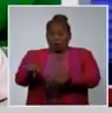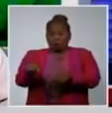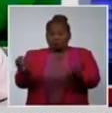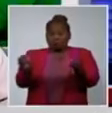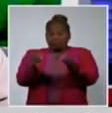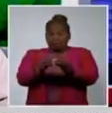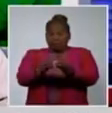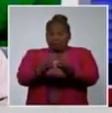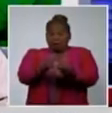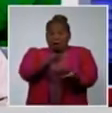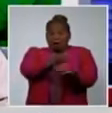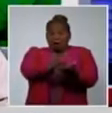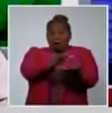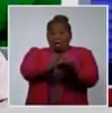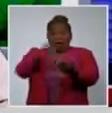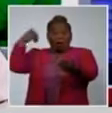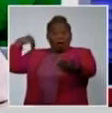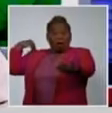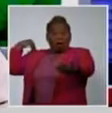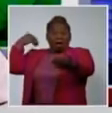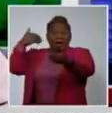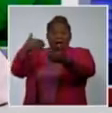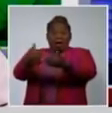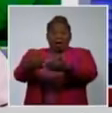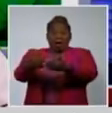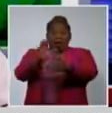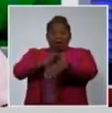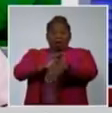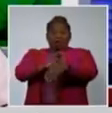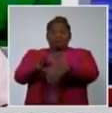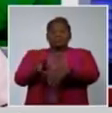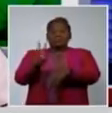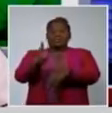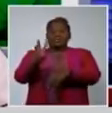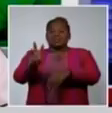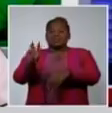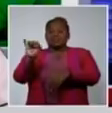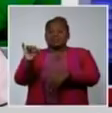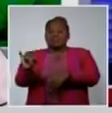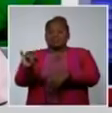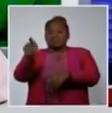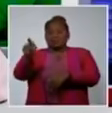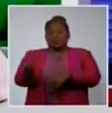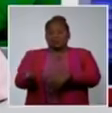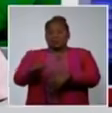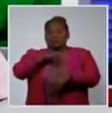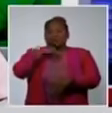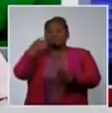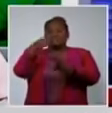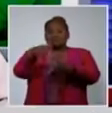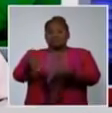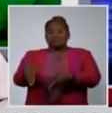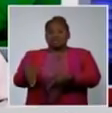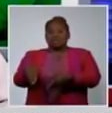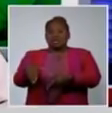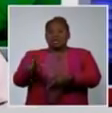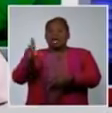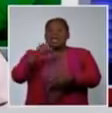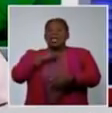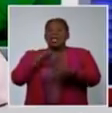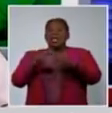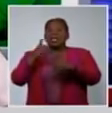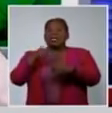desde el inicio de la pandemia de 336 personas fallecidas una letalidad de